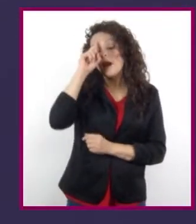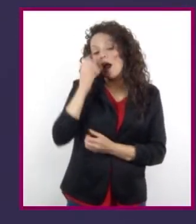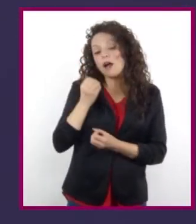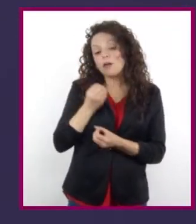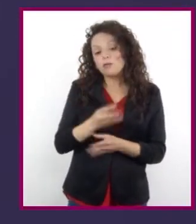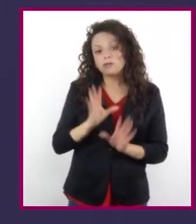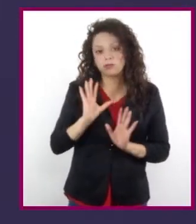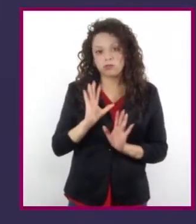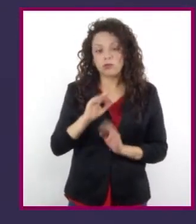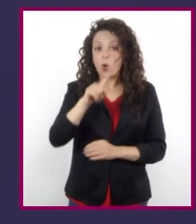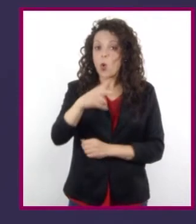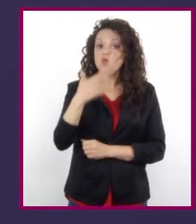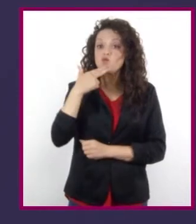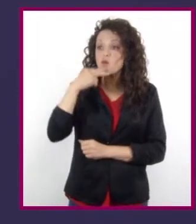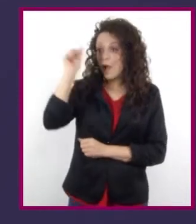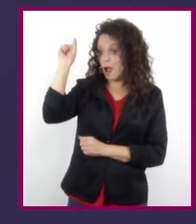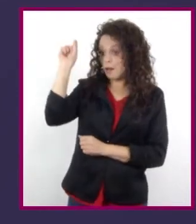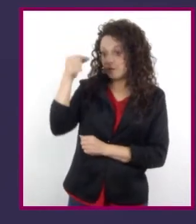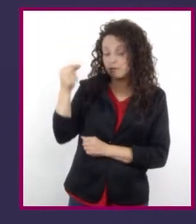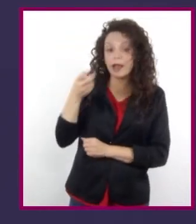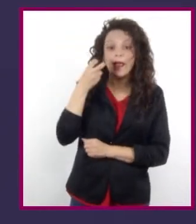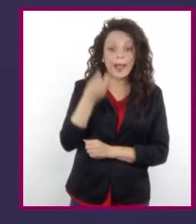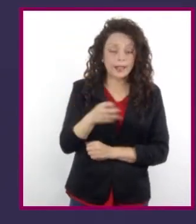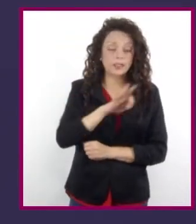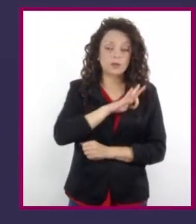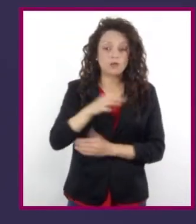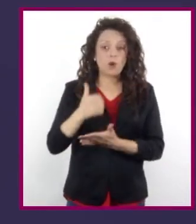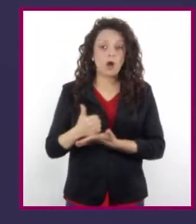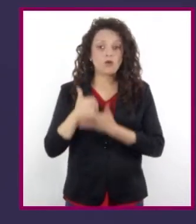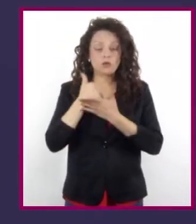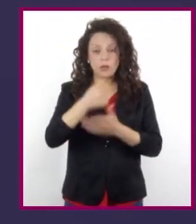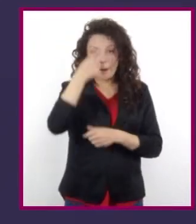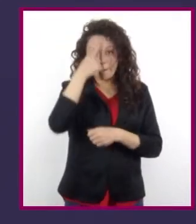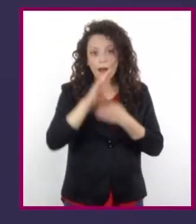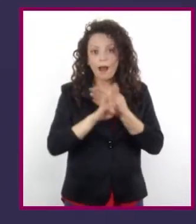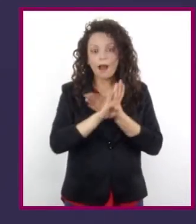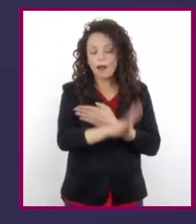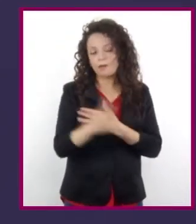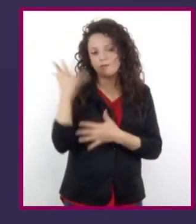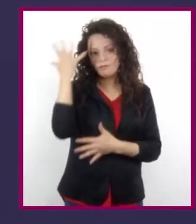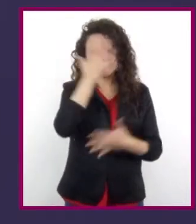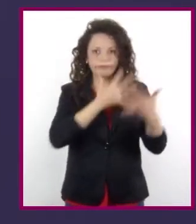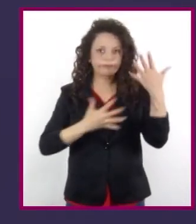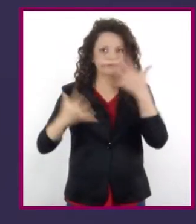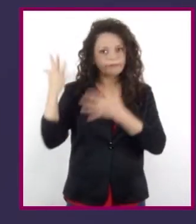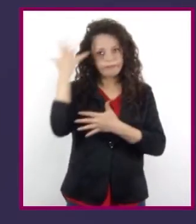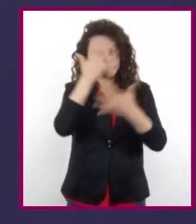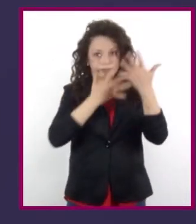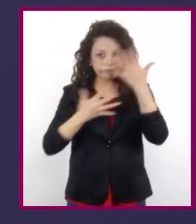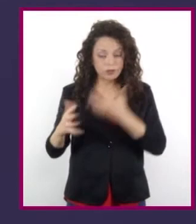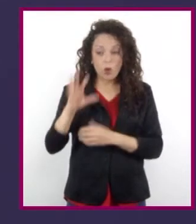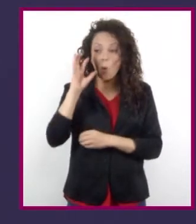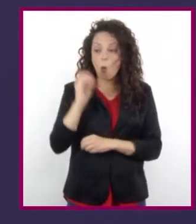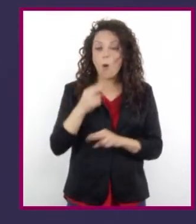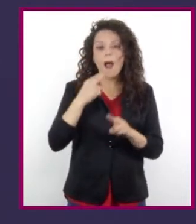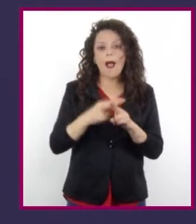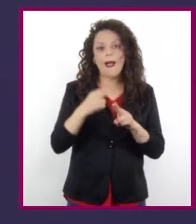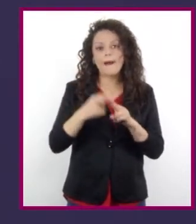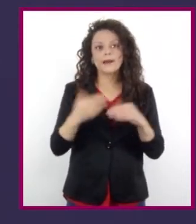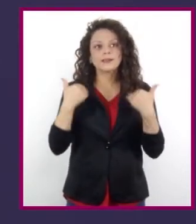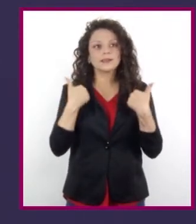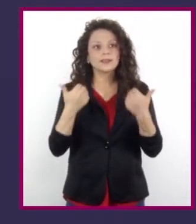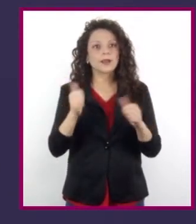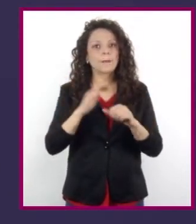del acento gráfico es un elemento que puede ayudar a evitar confusiones e incluso a aclarar por qué